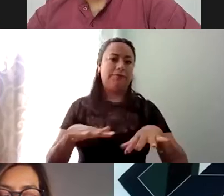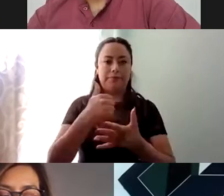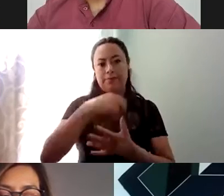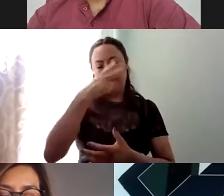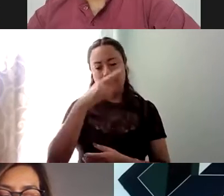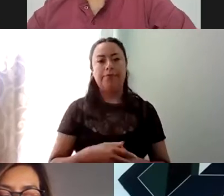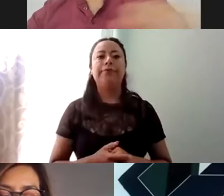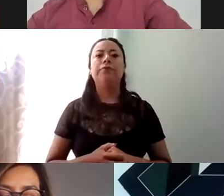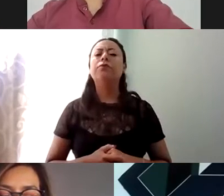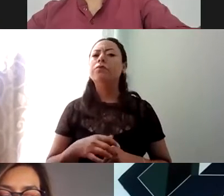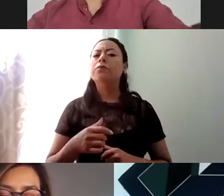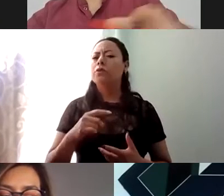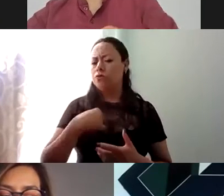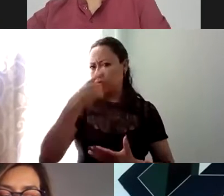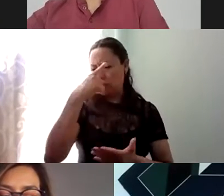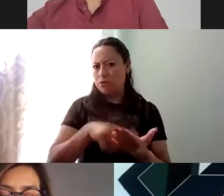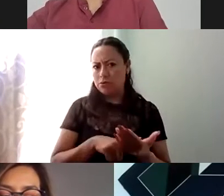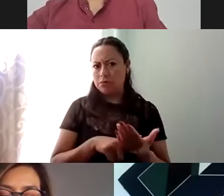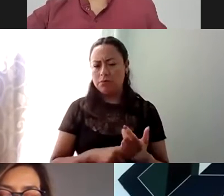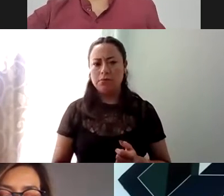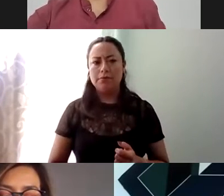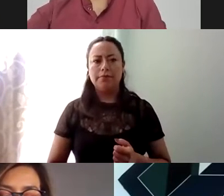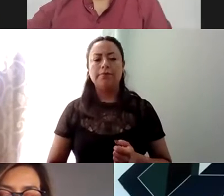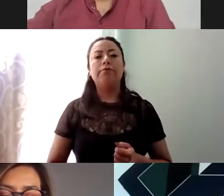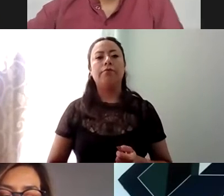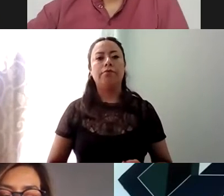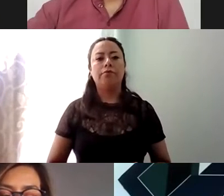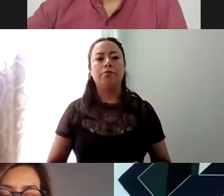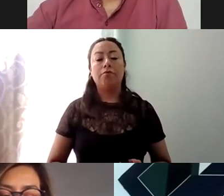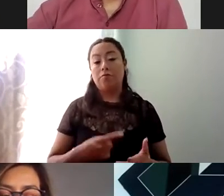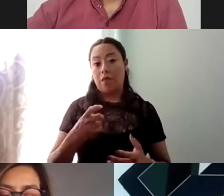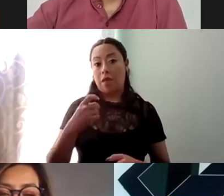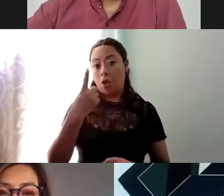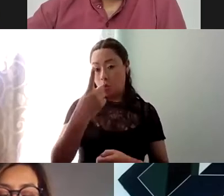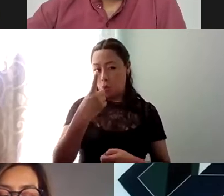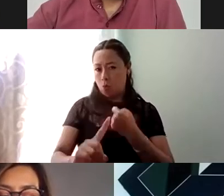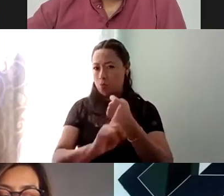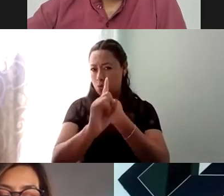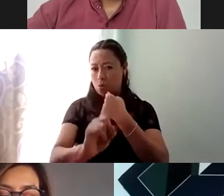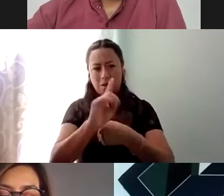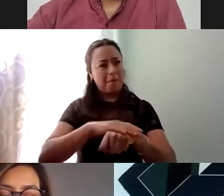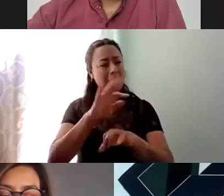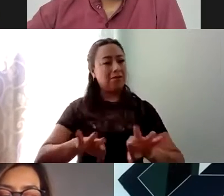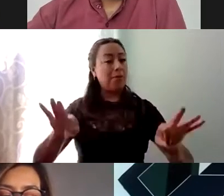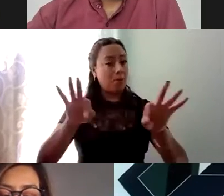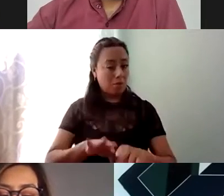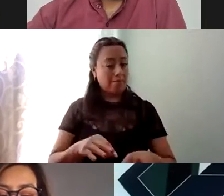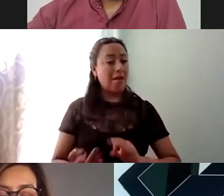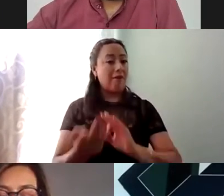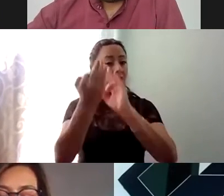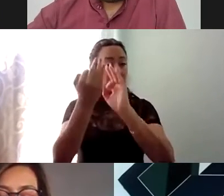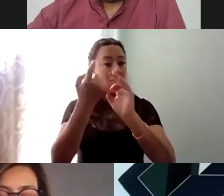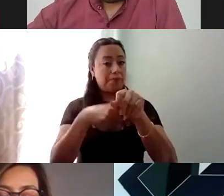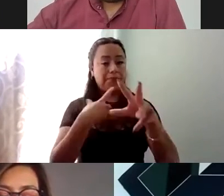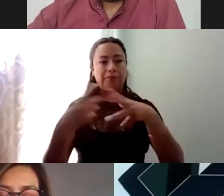los principales problemas que existió, que se mostró con esta pandemia, es que visualizó que el sistema